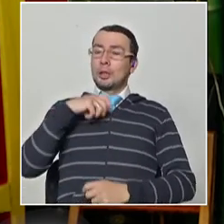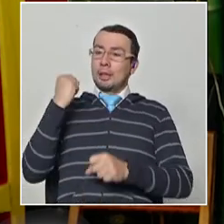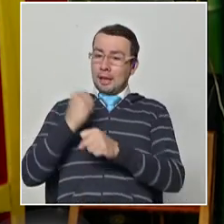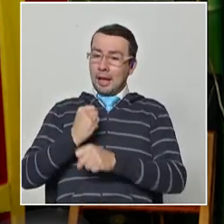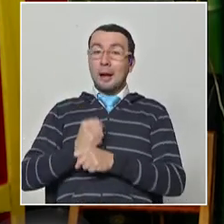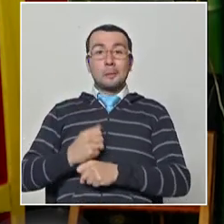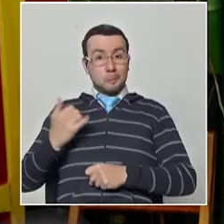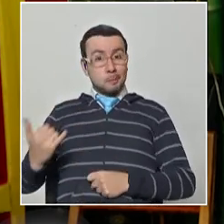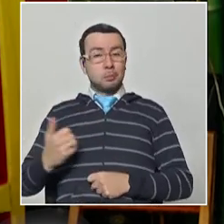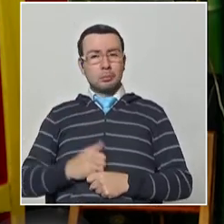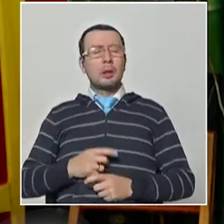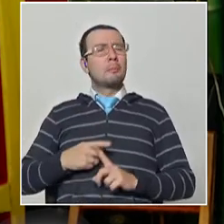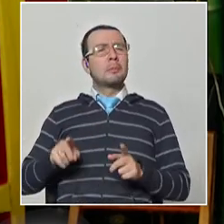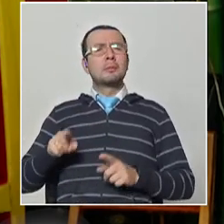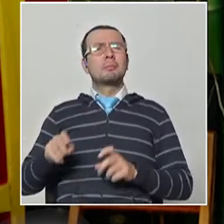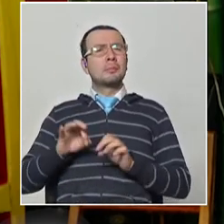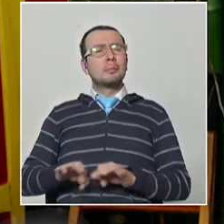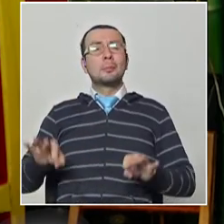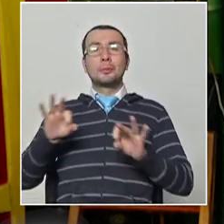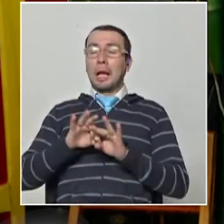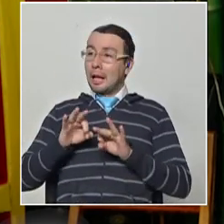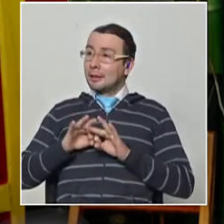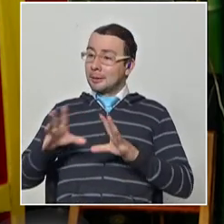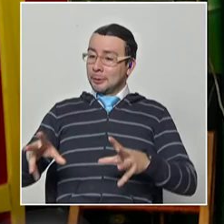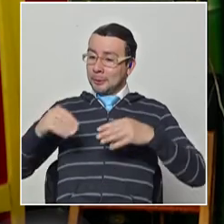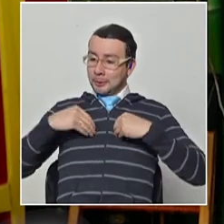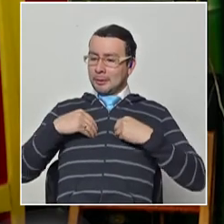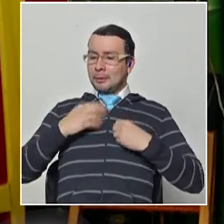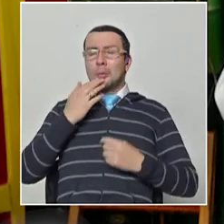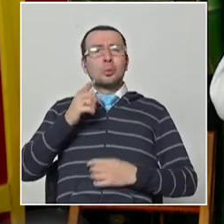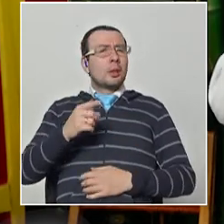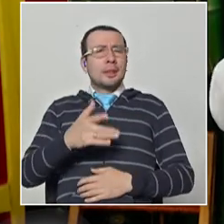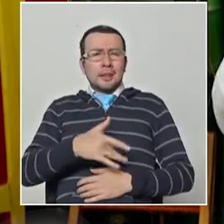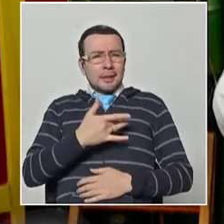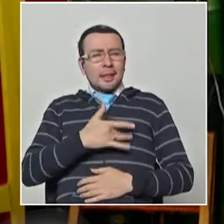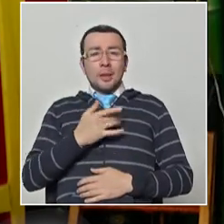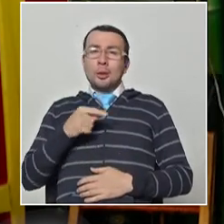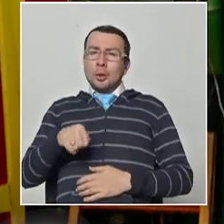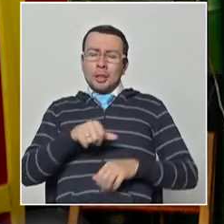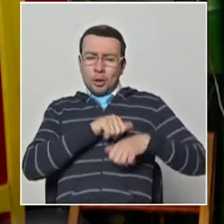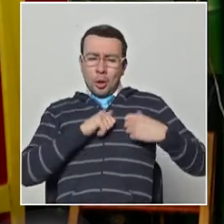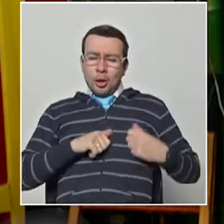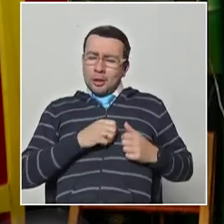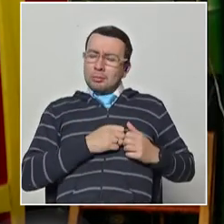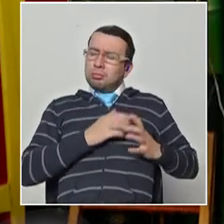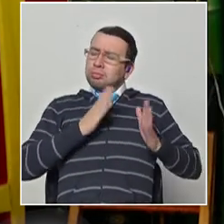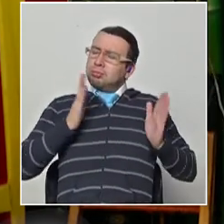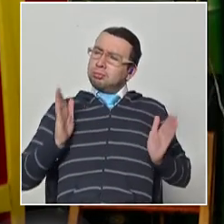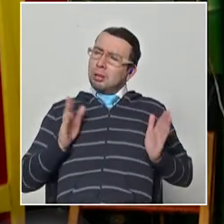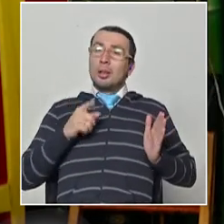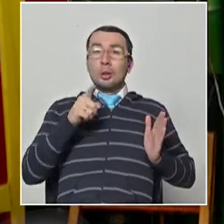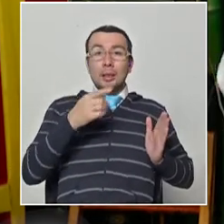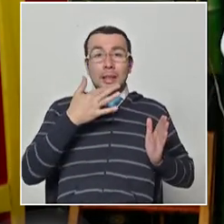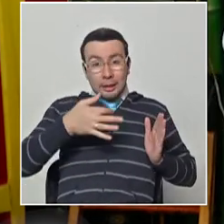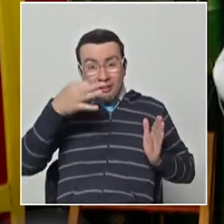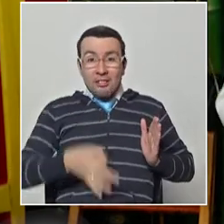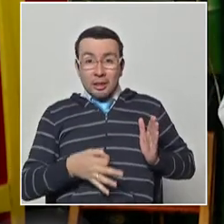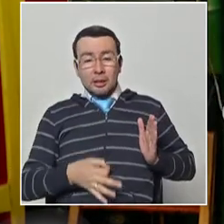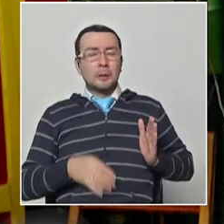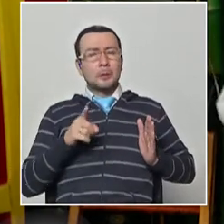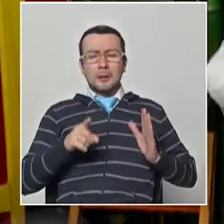pero lo importante lo receptivo que se vuelve cuando usted es sensible cuando usted abre el corazón cuando usted de verdad